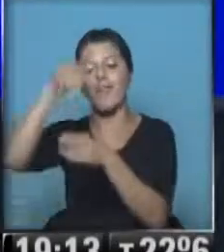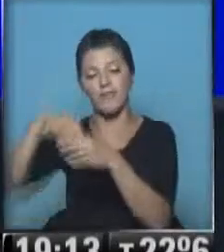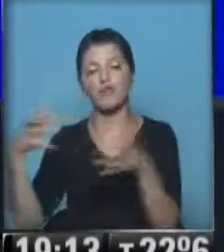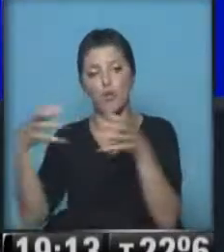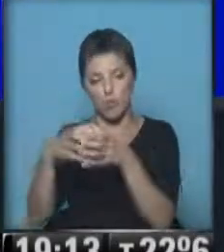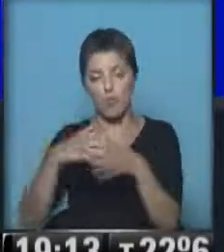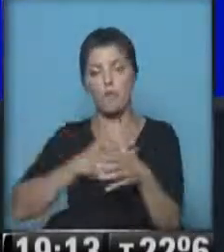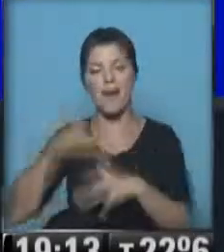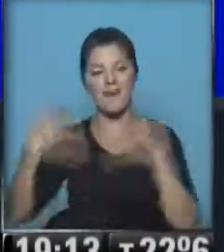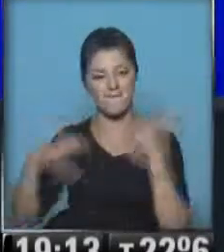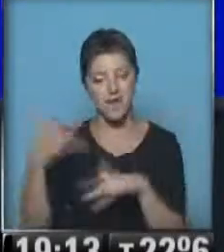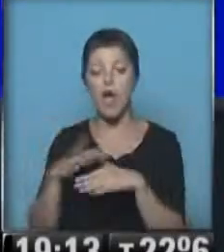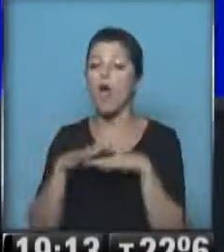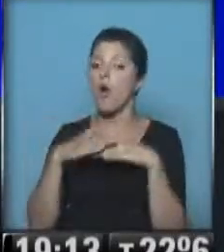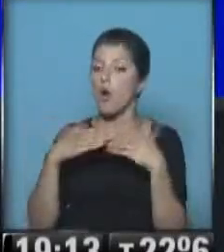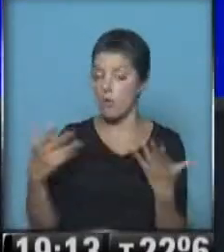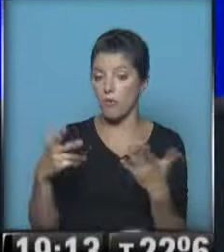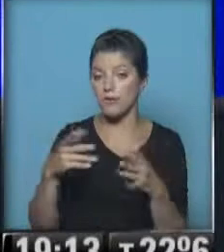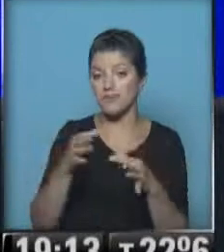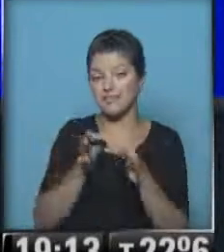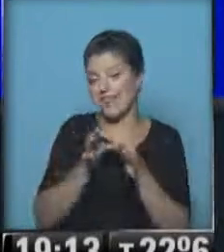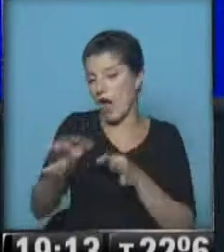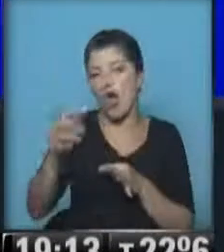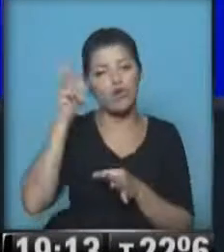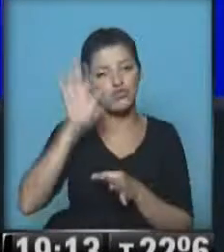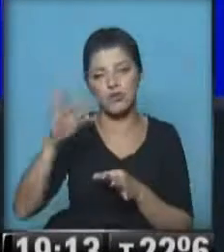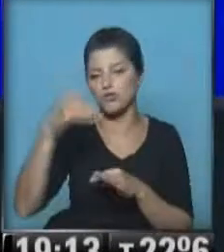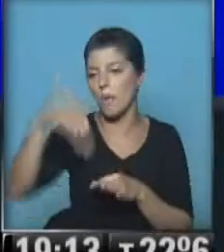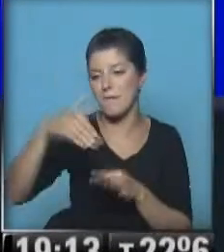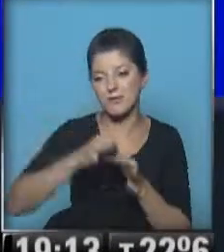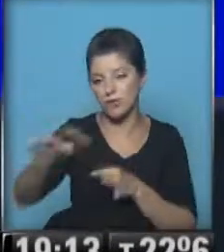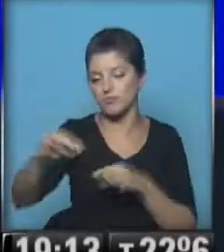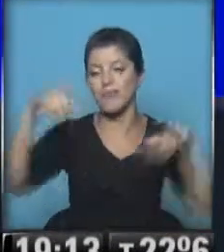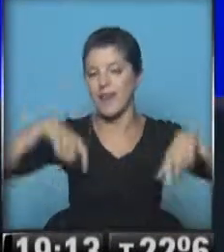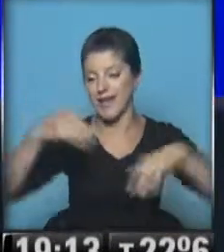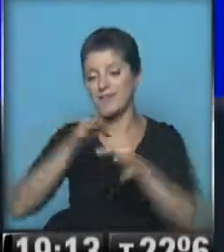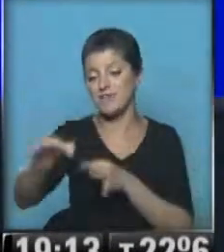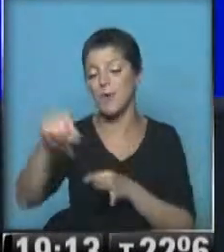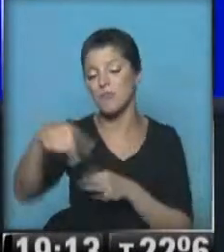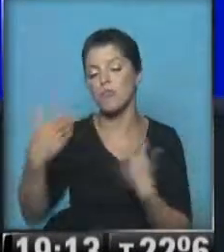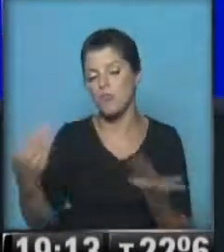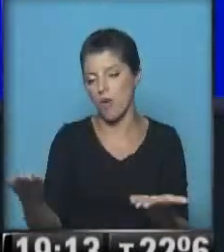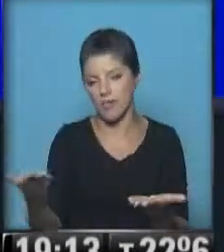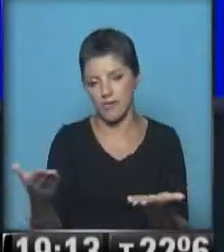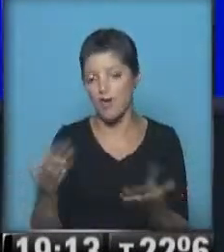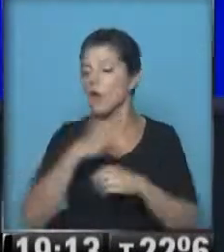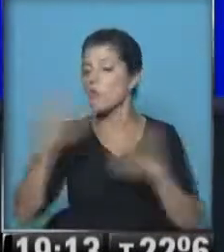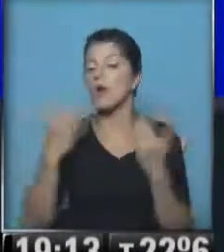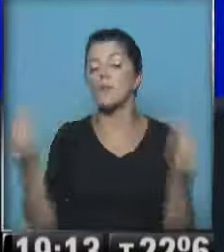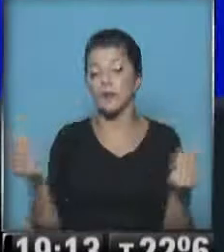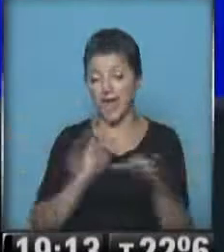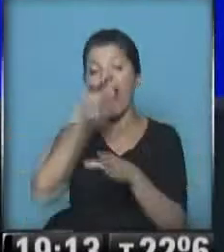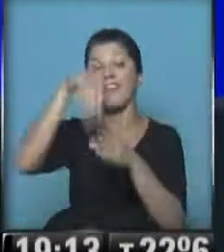de River, por supuesto que a 800 metros de la cancha puede pasar también cualquier cosa, porque dentro del